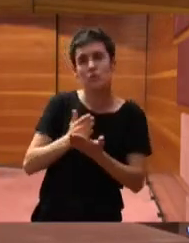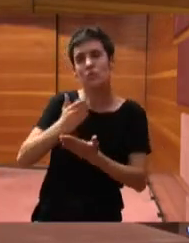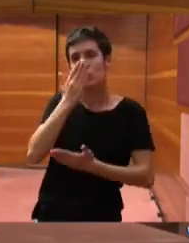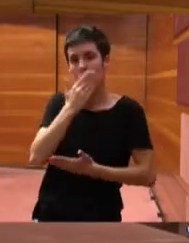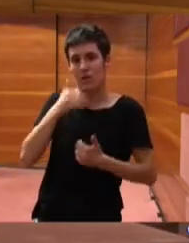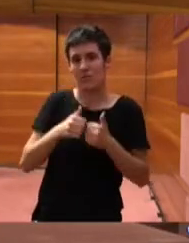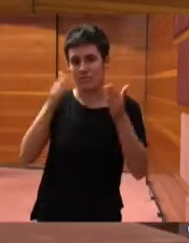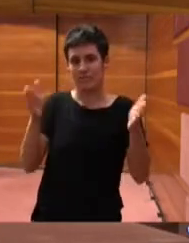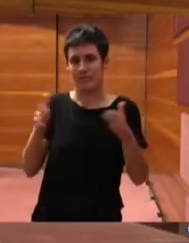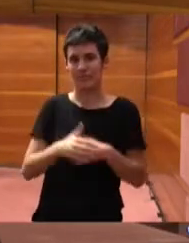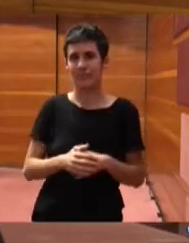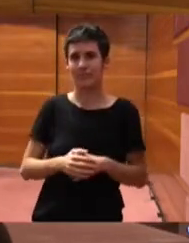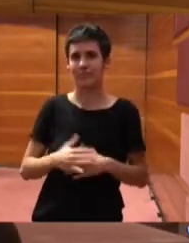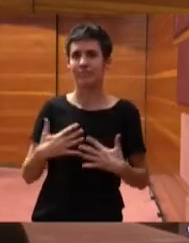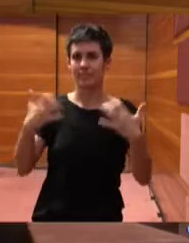Ciudadanía. Gracias.